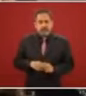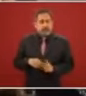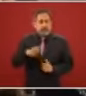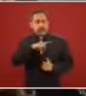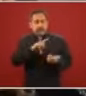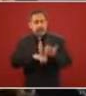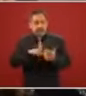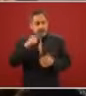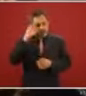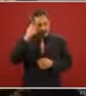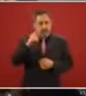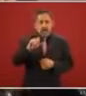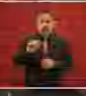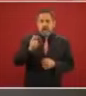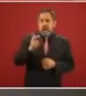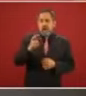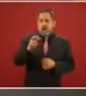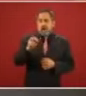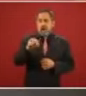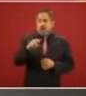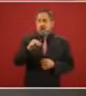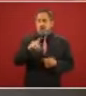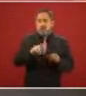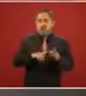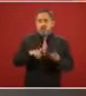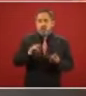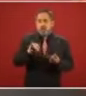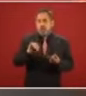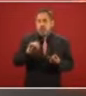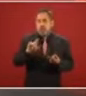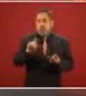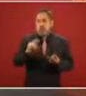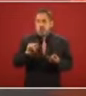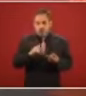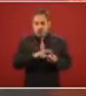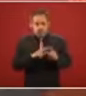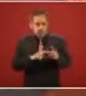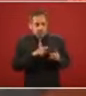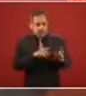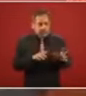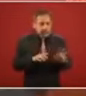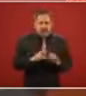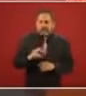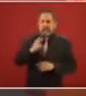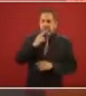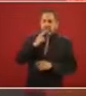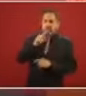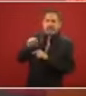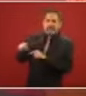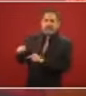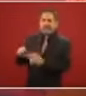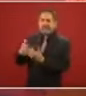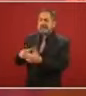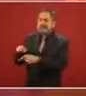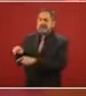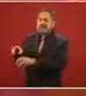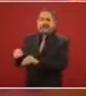agrónomos, biólogos, técnicos, no usar fertilizantes químicos.